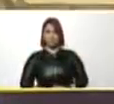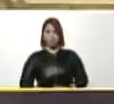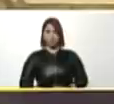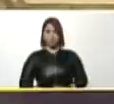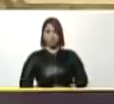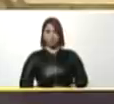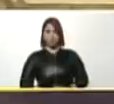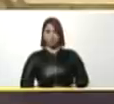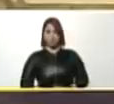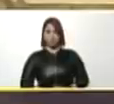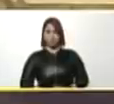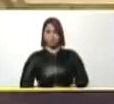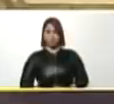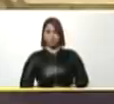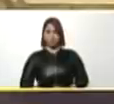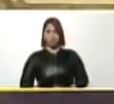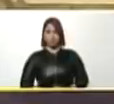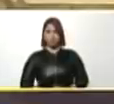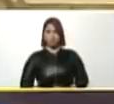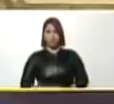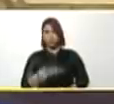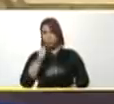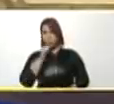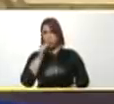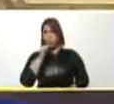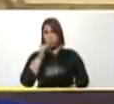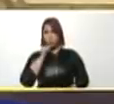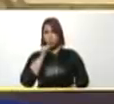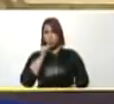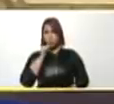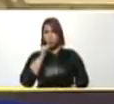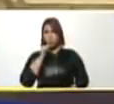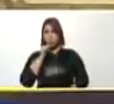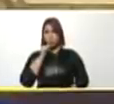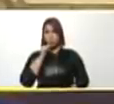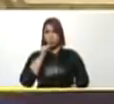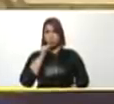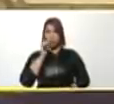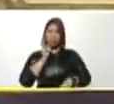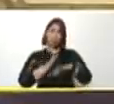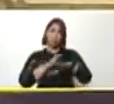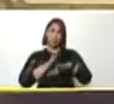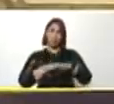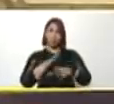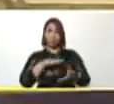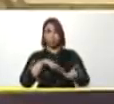Y entre gallos, tragos y medianoche acontecen sucesos